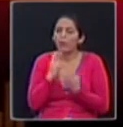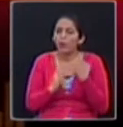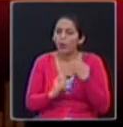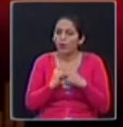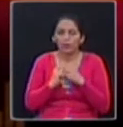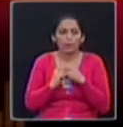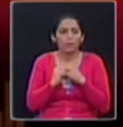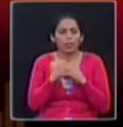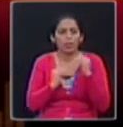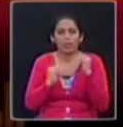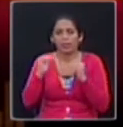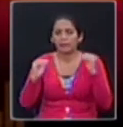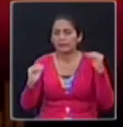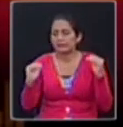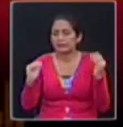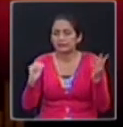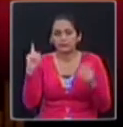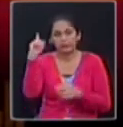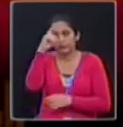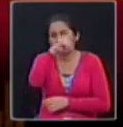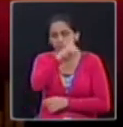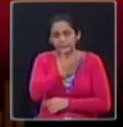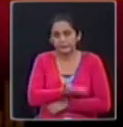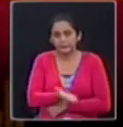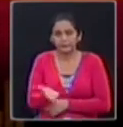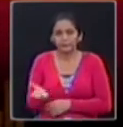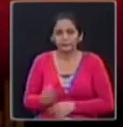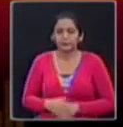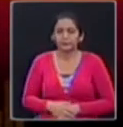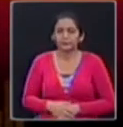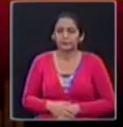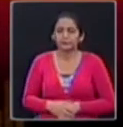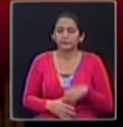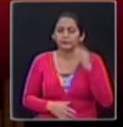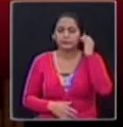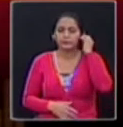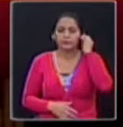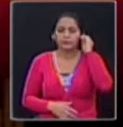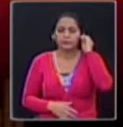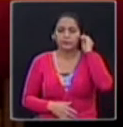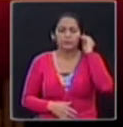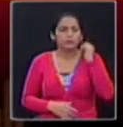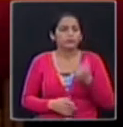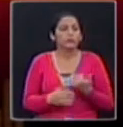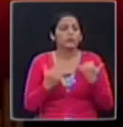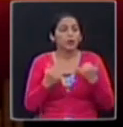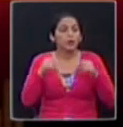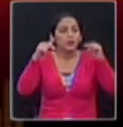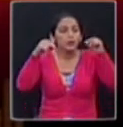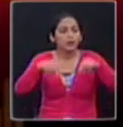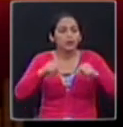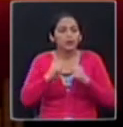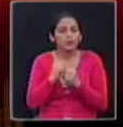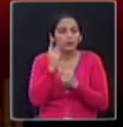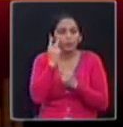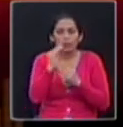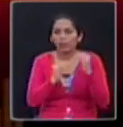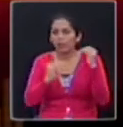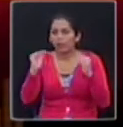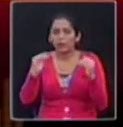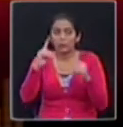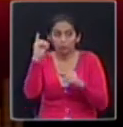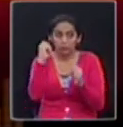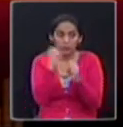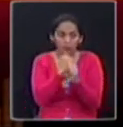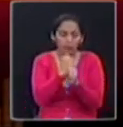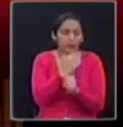desigualdades, equidades en nuestro país. Doctor Moreno, ¿cómo vemos este panorama de esta desigualdad, de esta inestabilidad, pero que también hay que generar empleo?